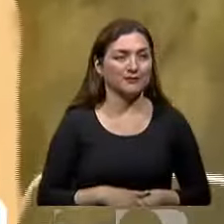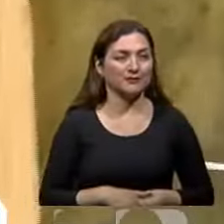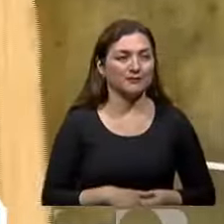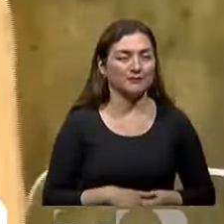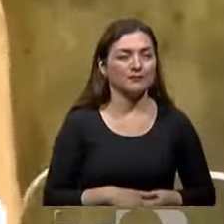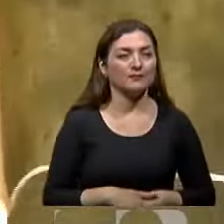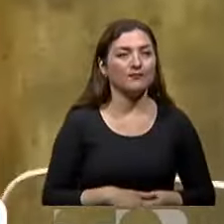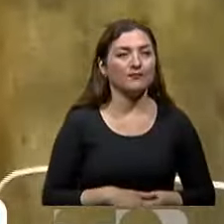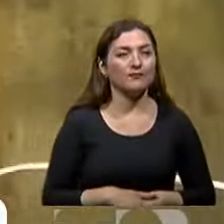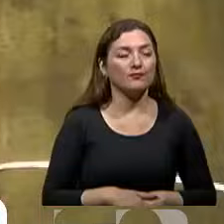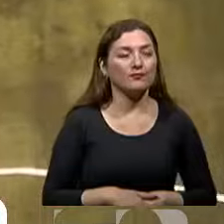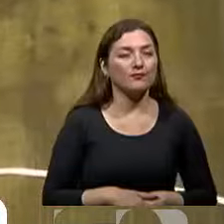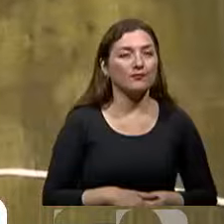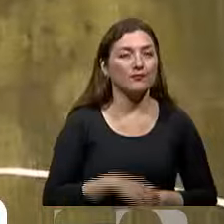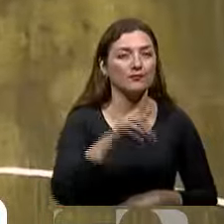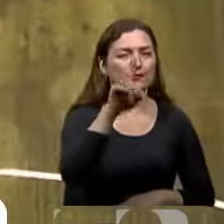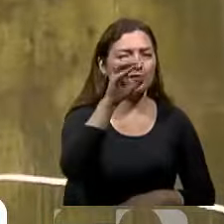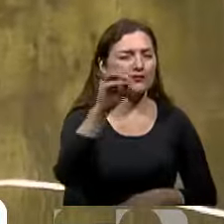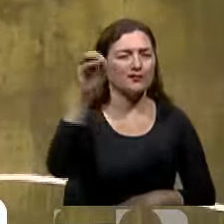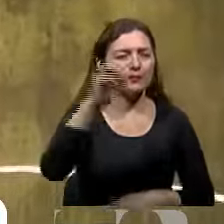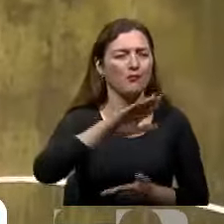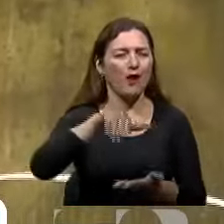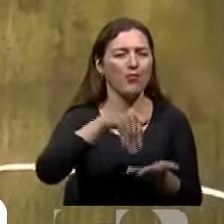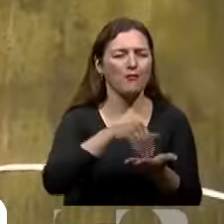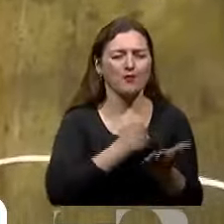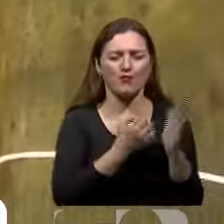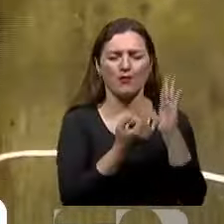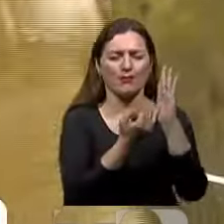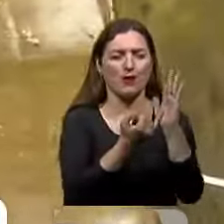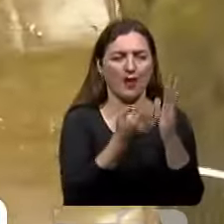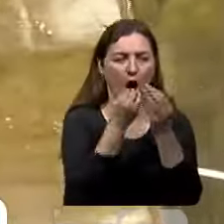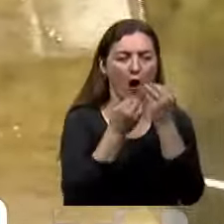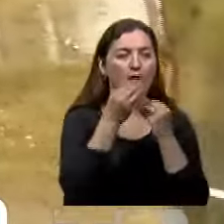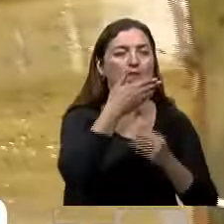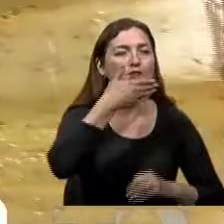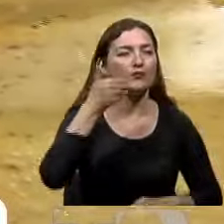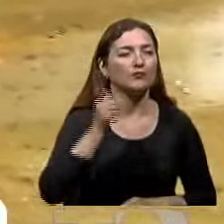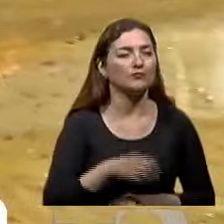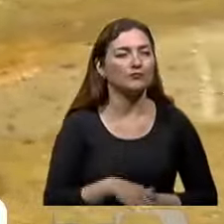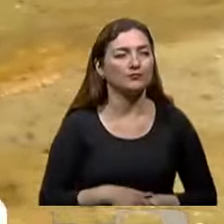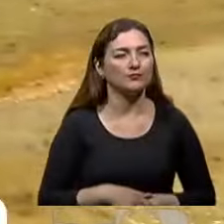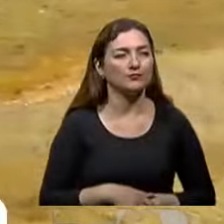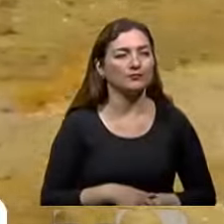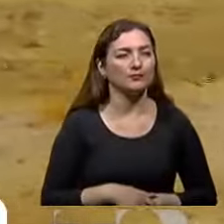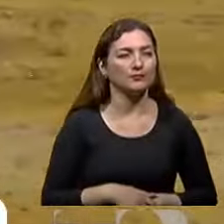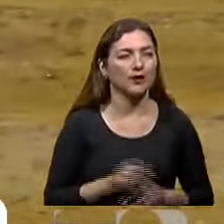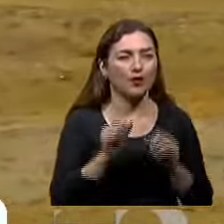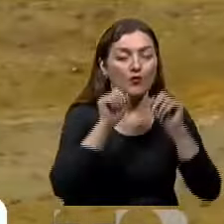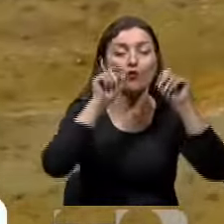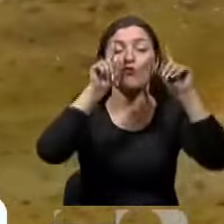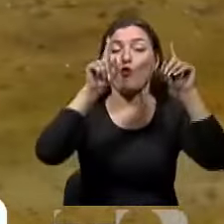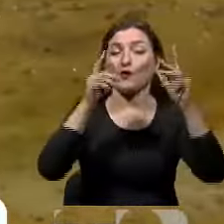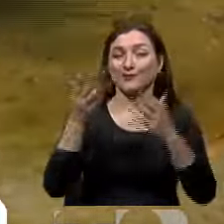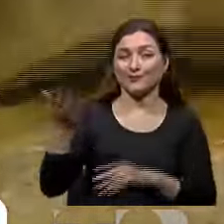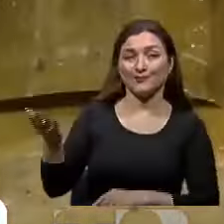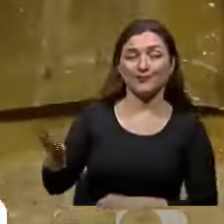tenemos por acá? Miren este plato 100% manaba que tiene el mejor sabor. Exactamente, y aquí es una sorpresa, ¿no? Aquí